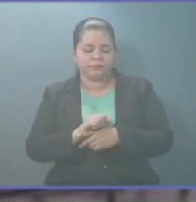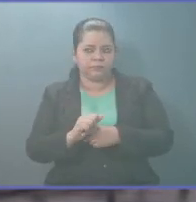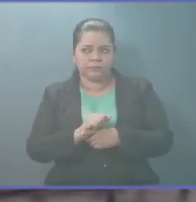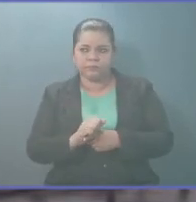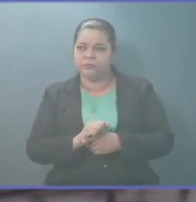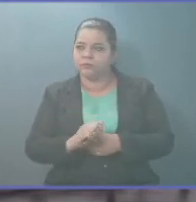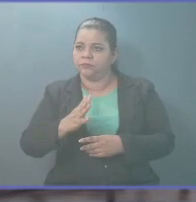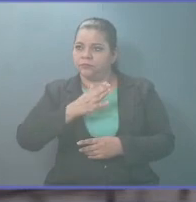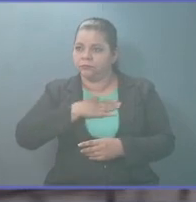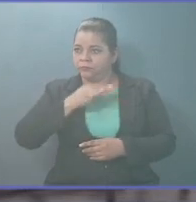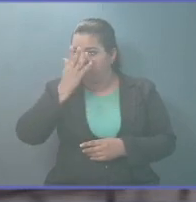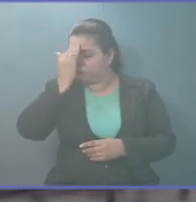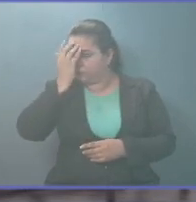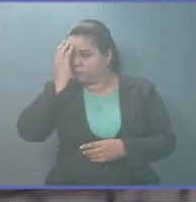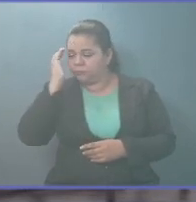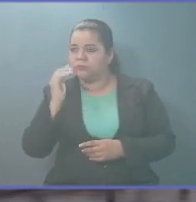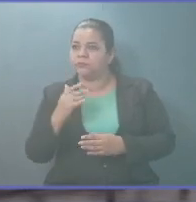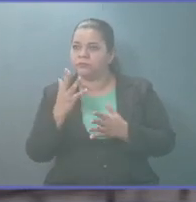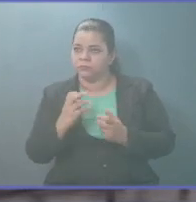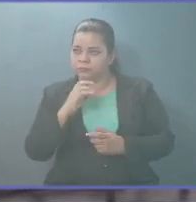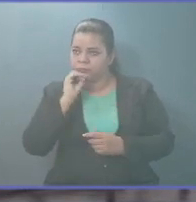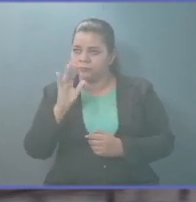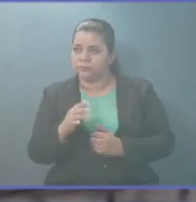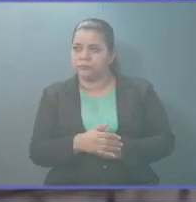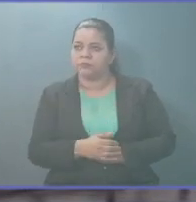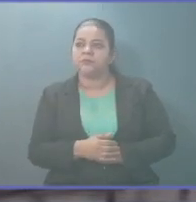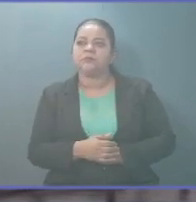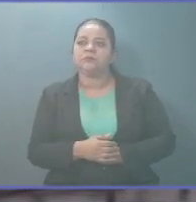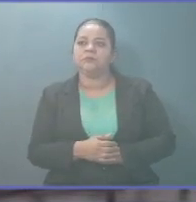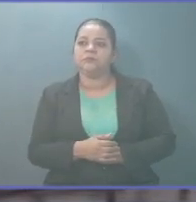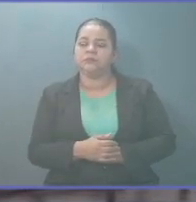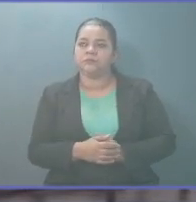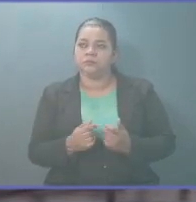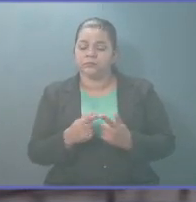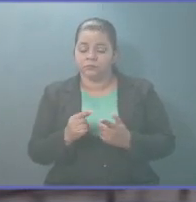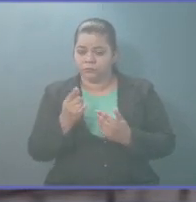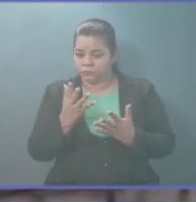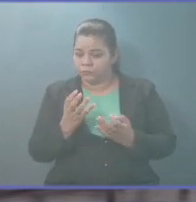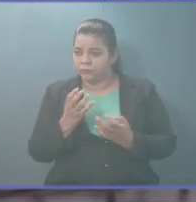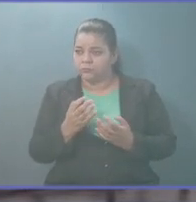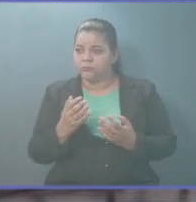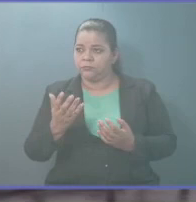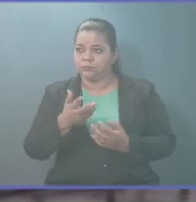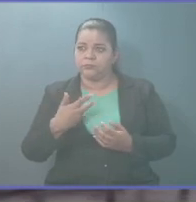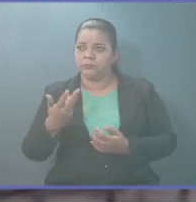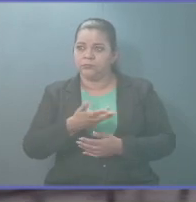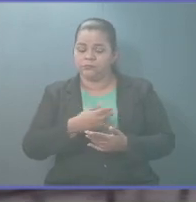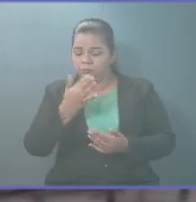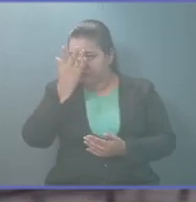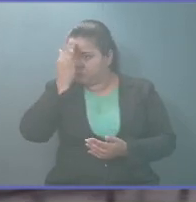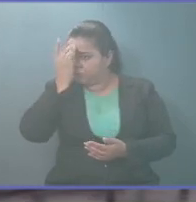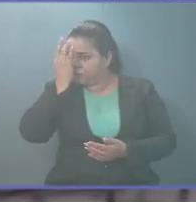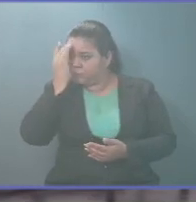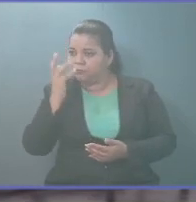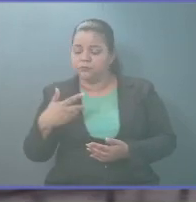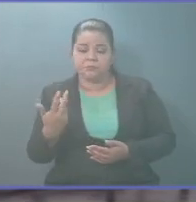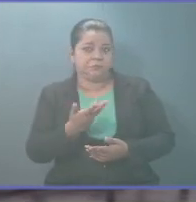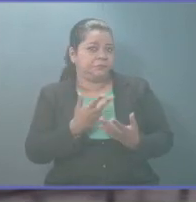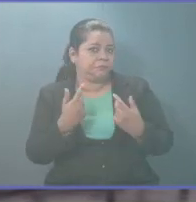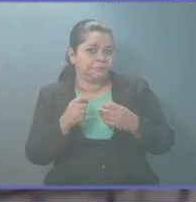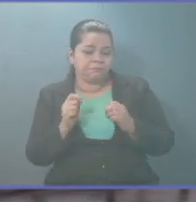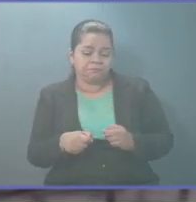demás obligaciones asumidas por el anterior CONAIPD se mantendrán hasta la finalización del plazo estipulado en cada uno de